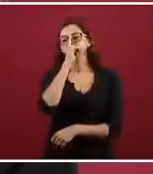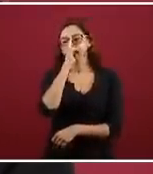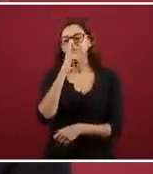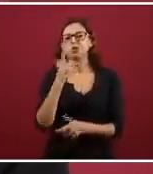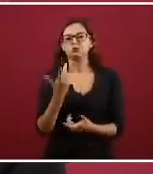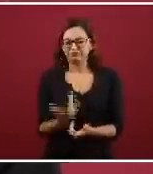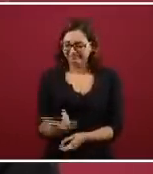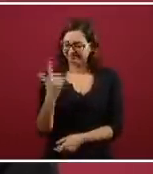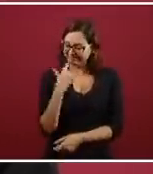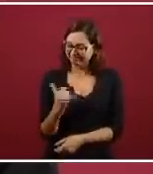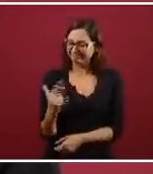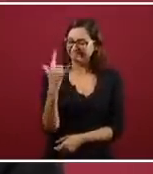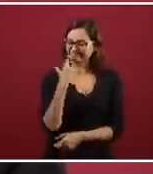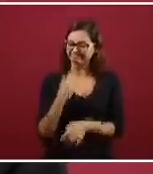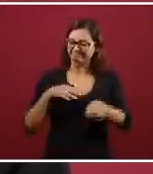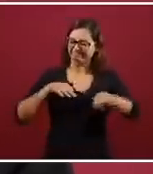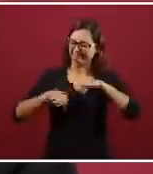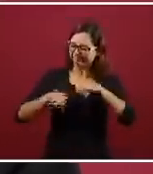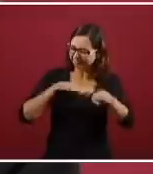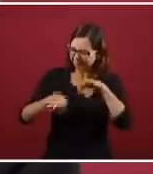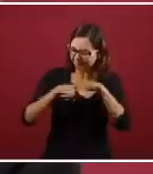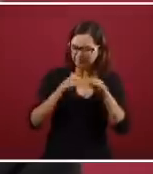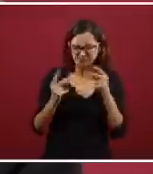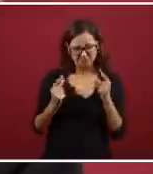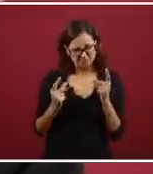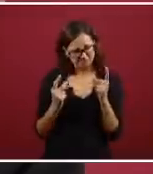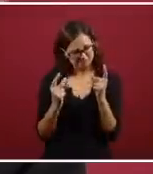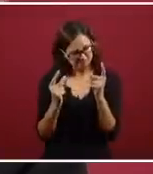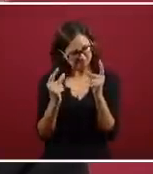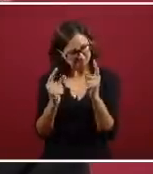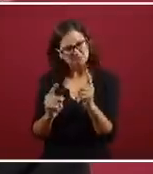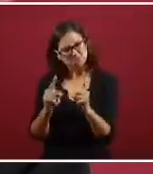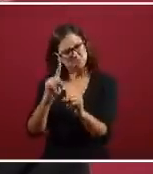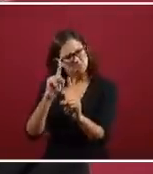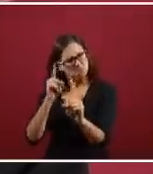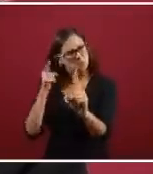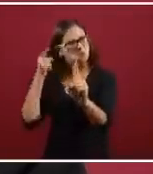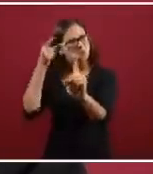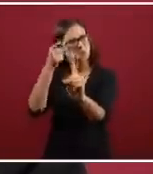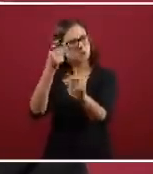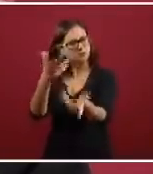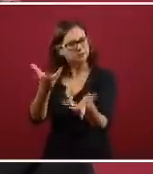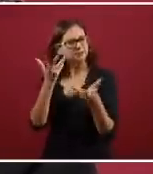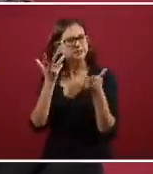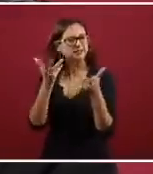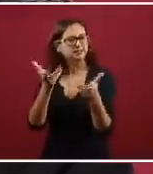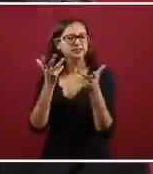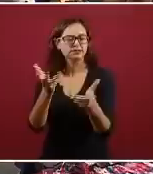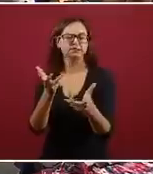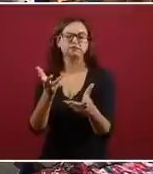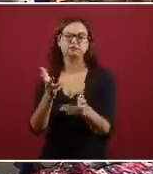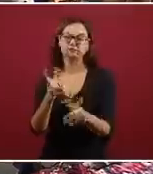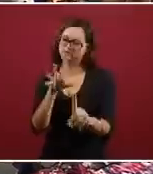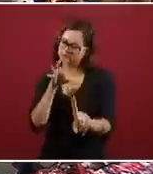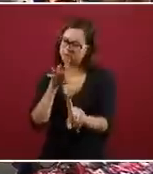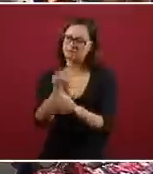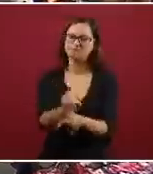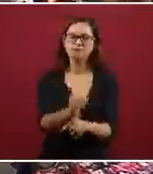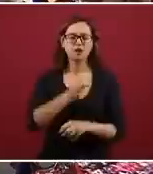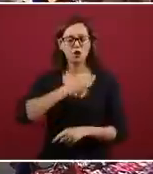bastante encaminado el propósito, el ideal de